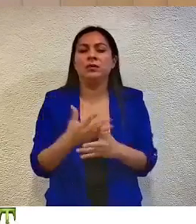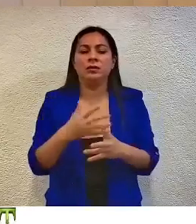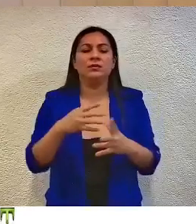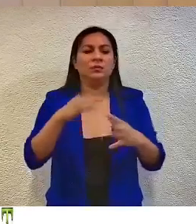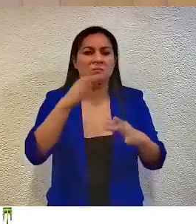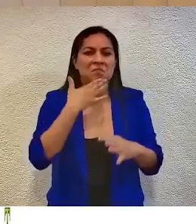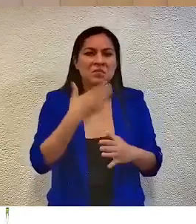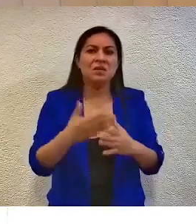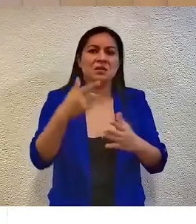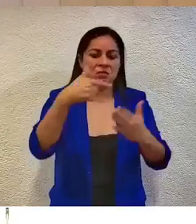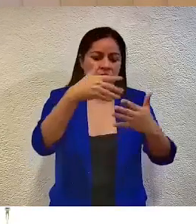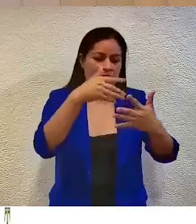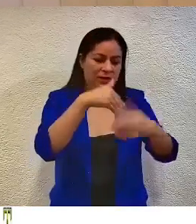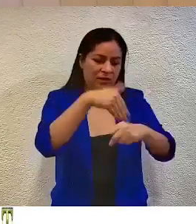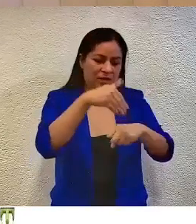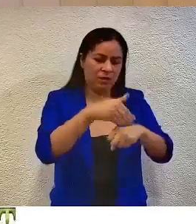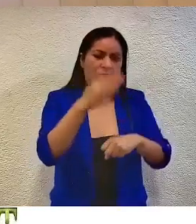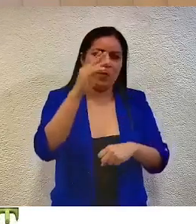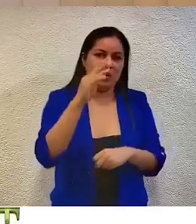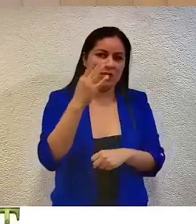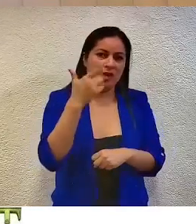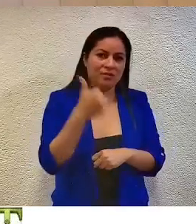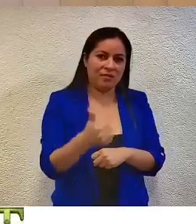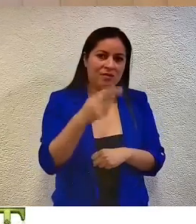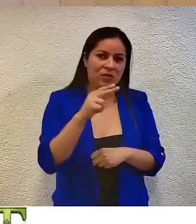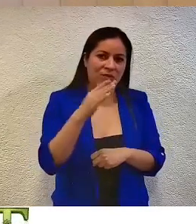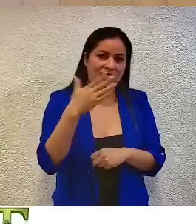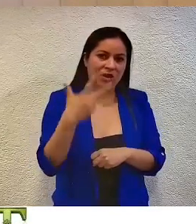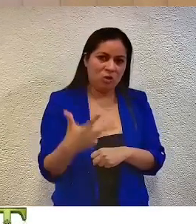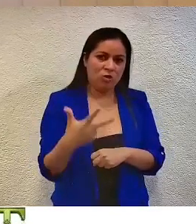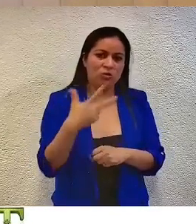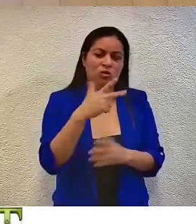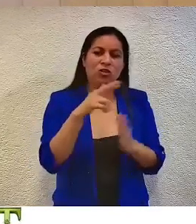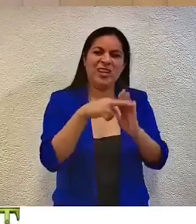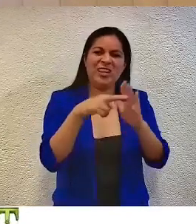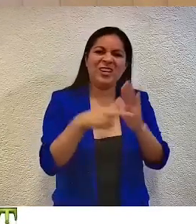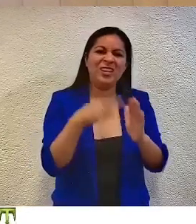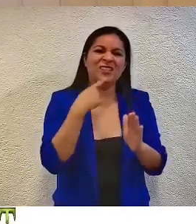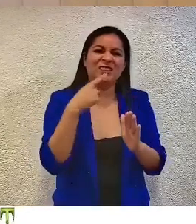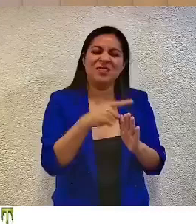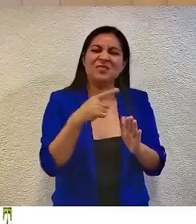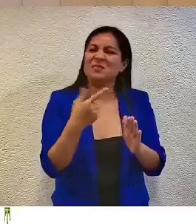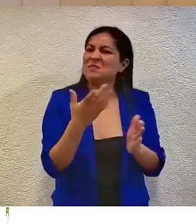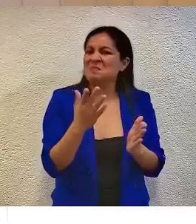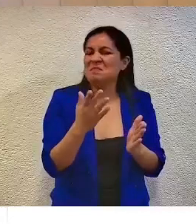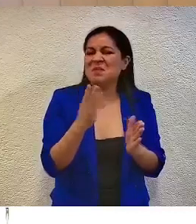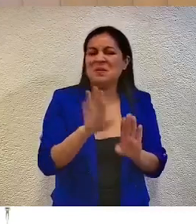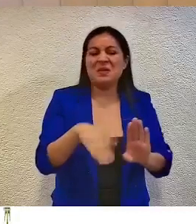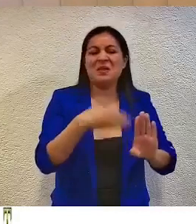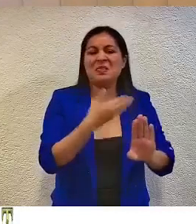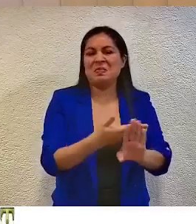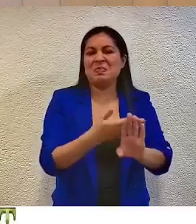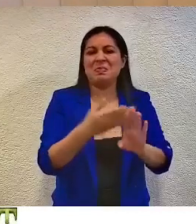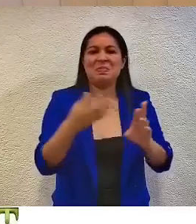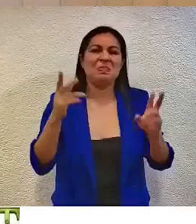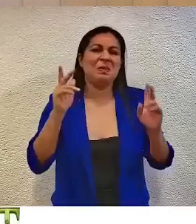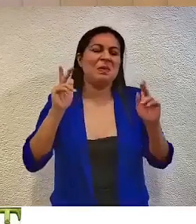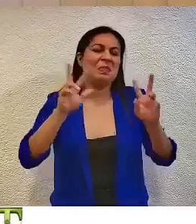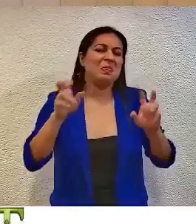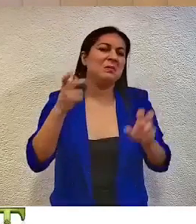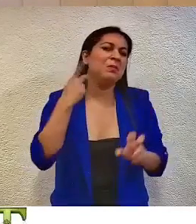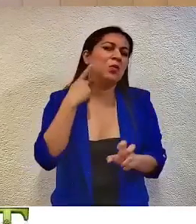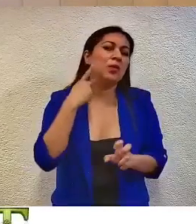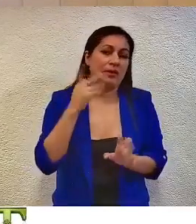lo previsto en los numerales 96 y 98 del Reglamento de Quejas y Denuncias en materia de violencia política de género,